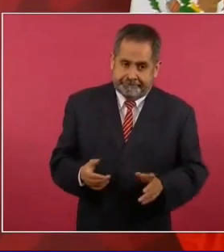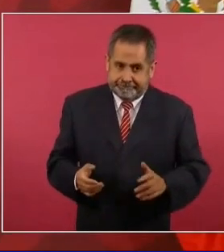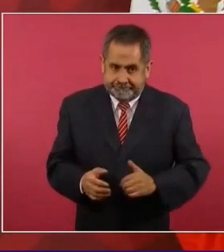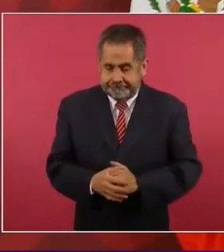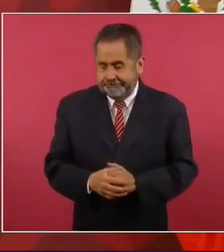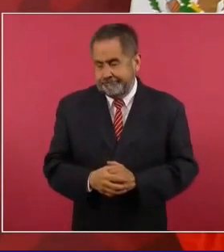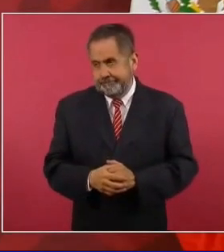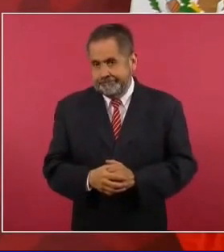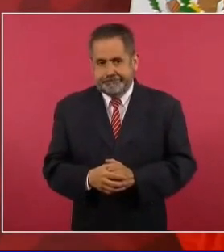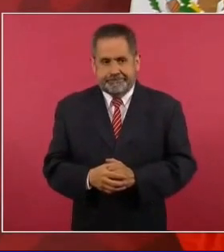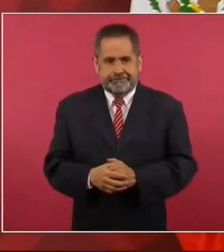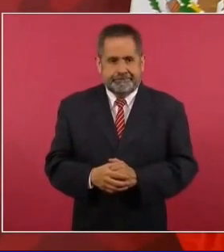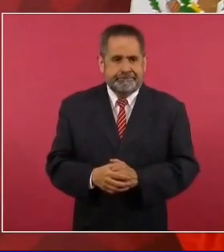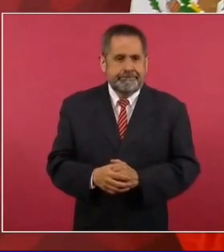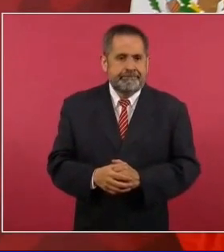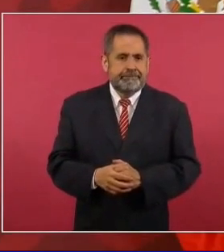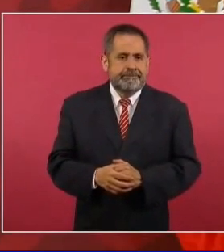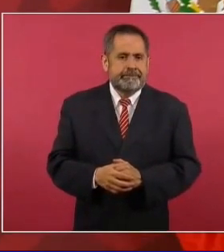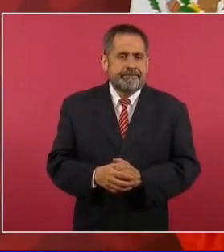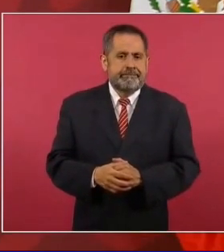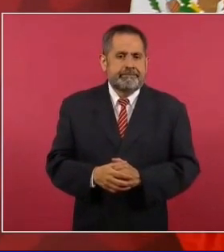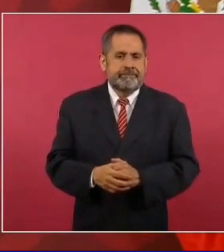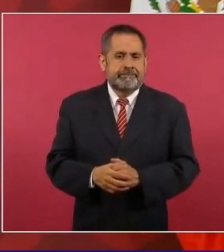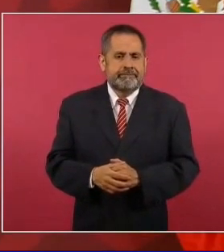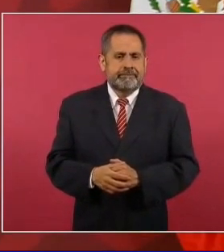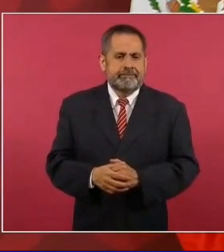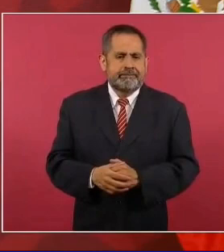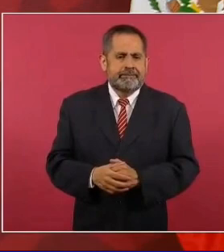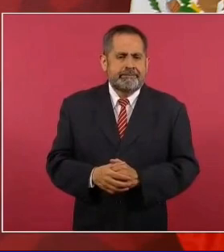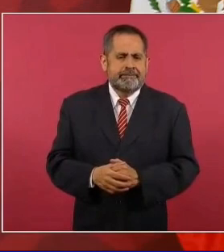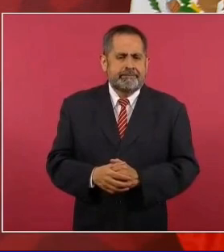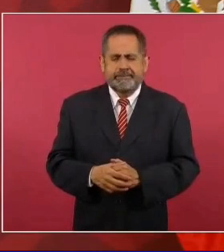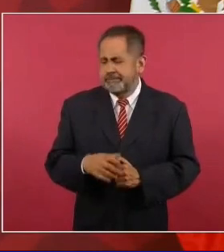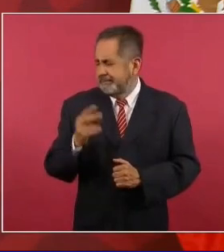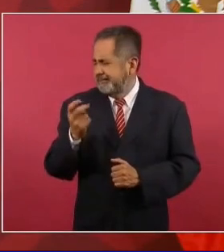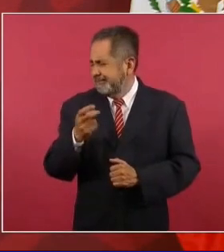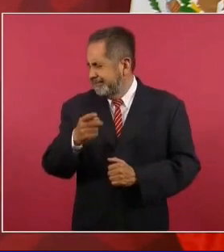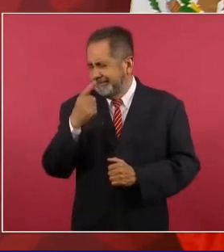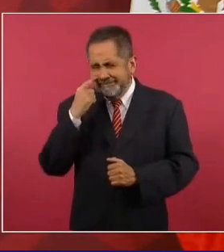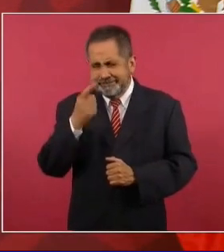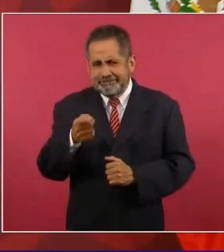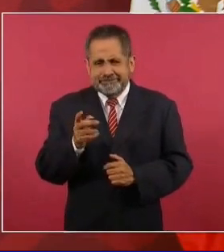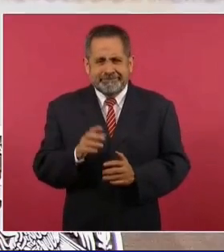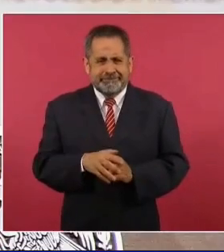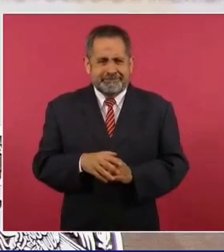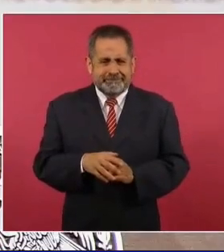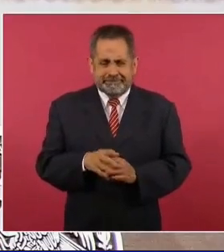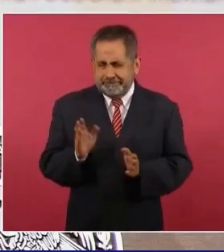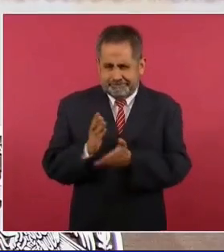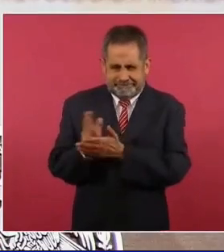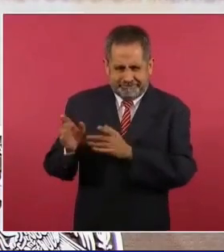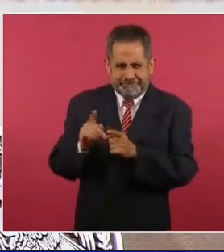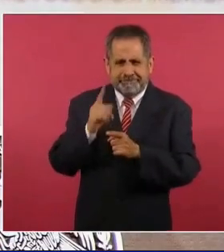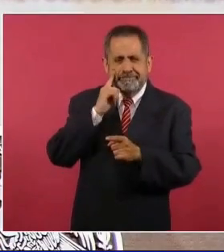César. Ajá. ¿Ah? Sí, pero